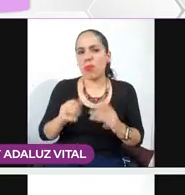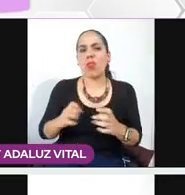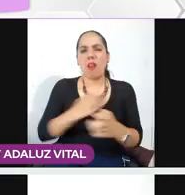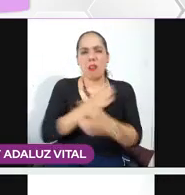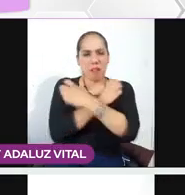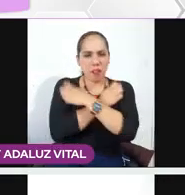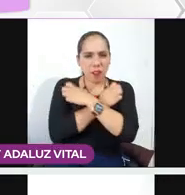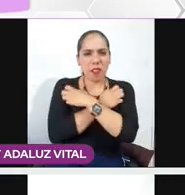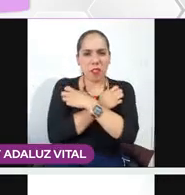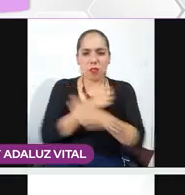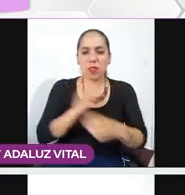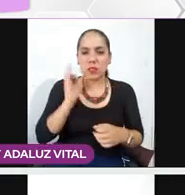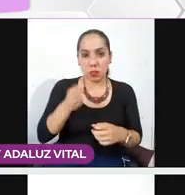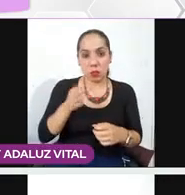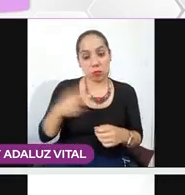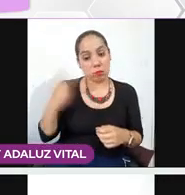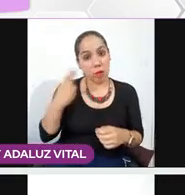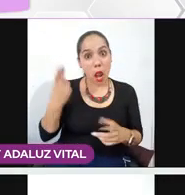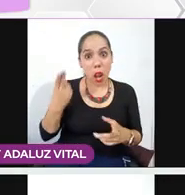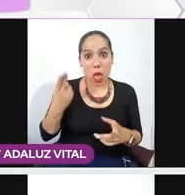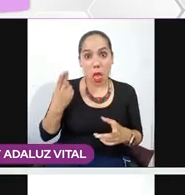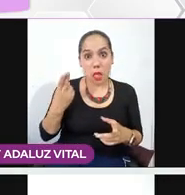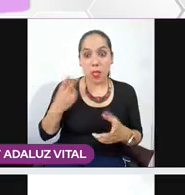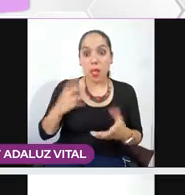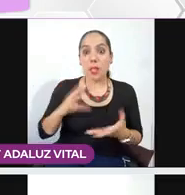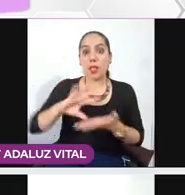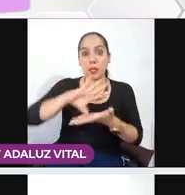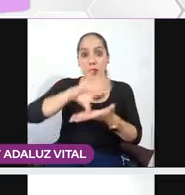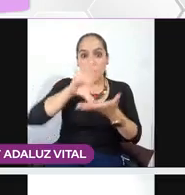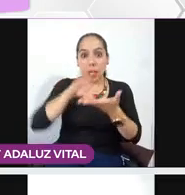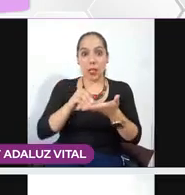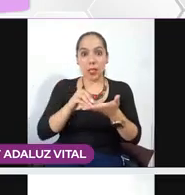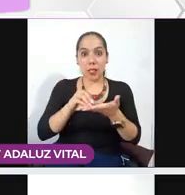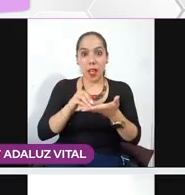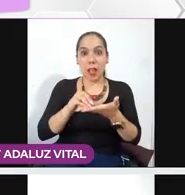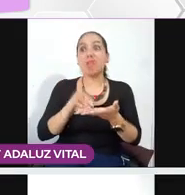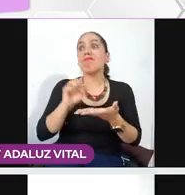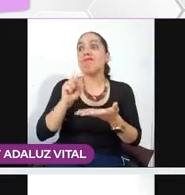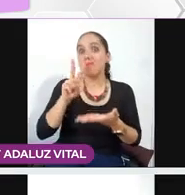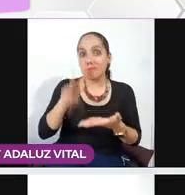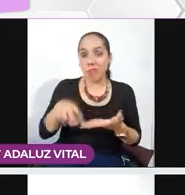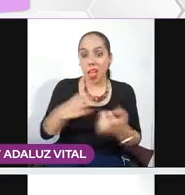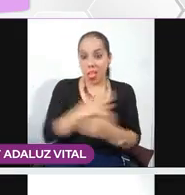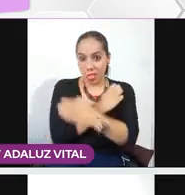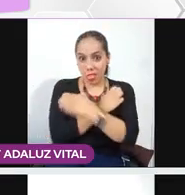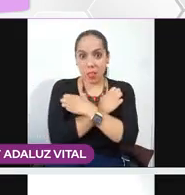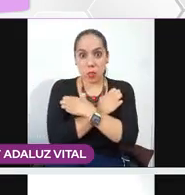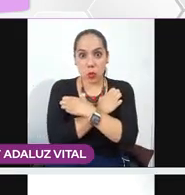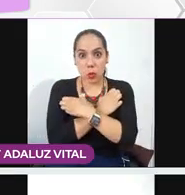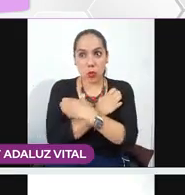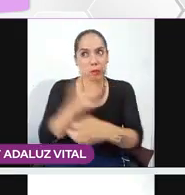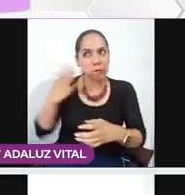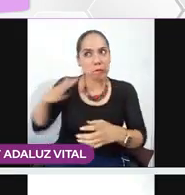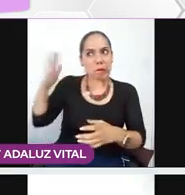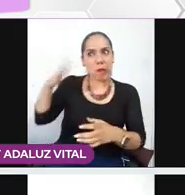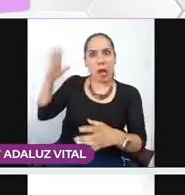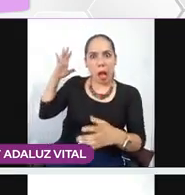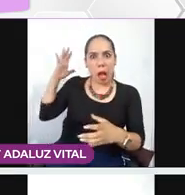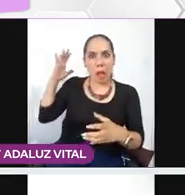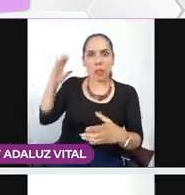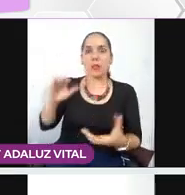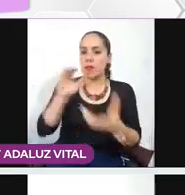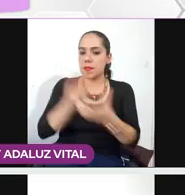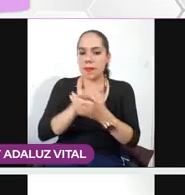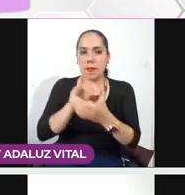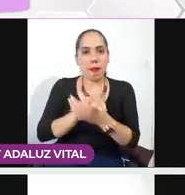es estar casados o casadas, ¿no? Que va absolutamente, ¿no? Es anticonstitucional